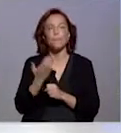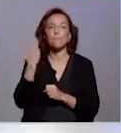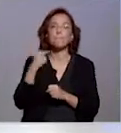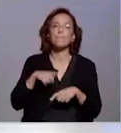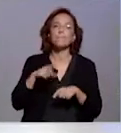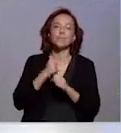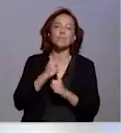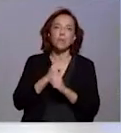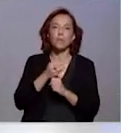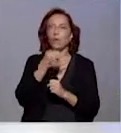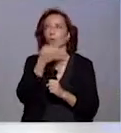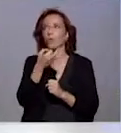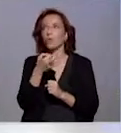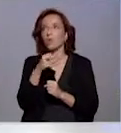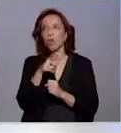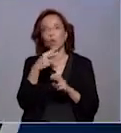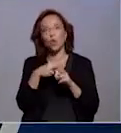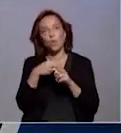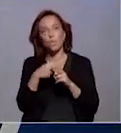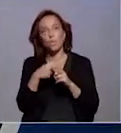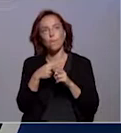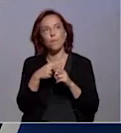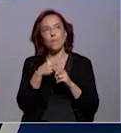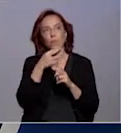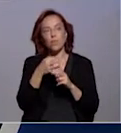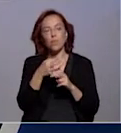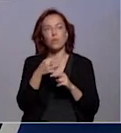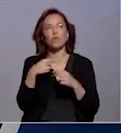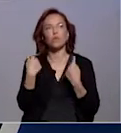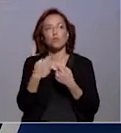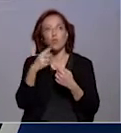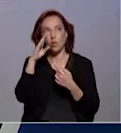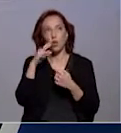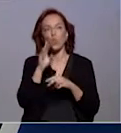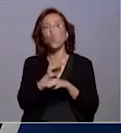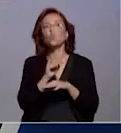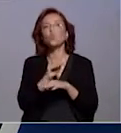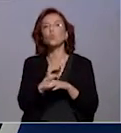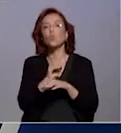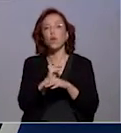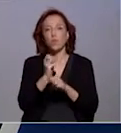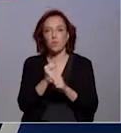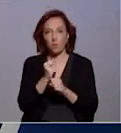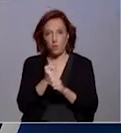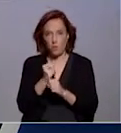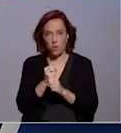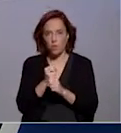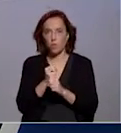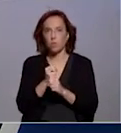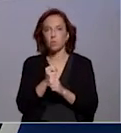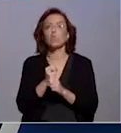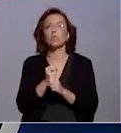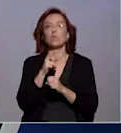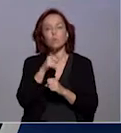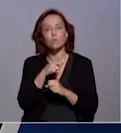de trabajo llamó y llamó a capacitarnos en la cultura de ahora trabajo que yo tanto hincapié y eso